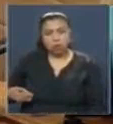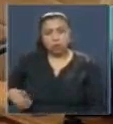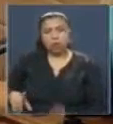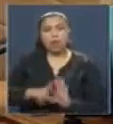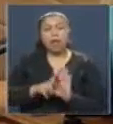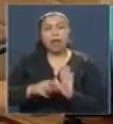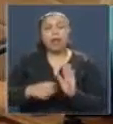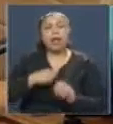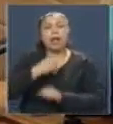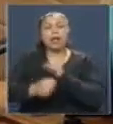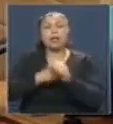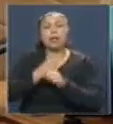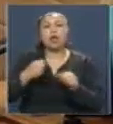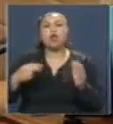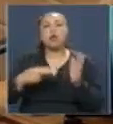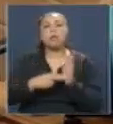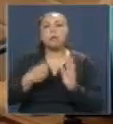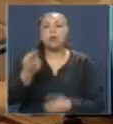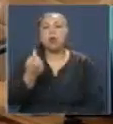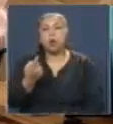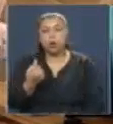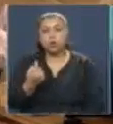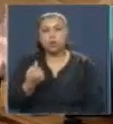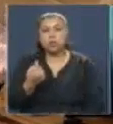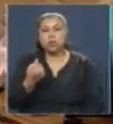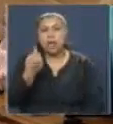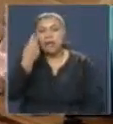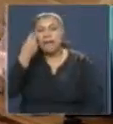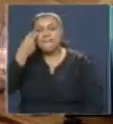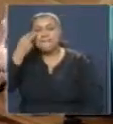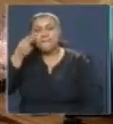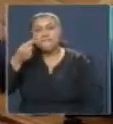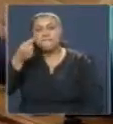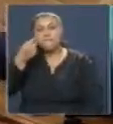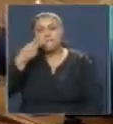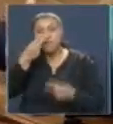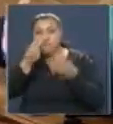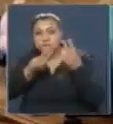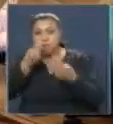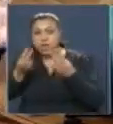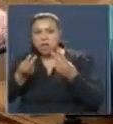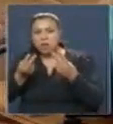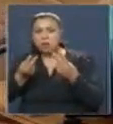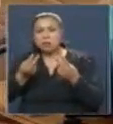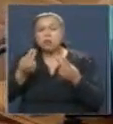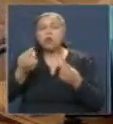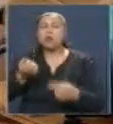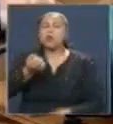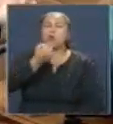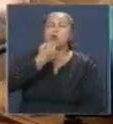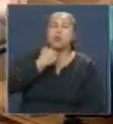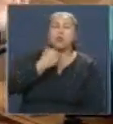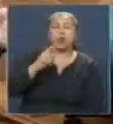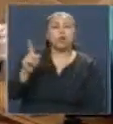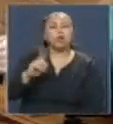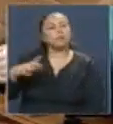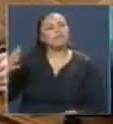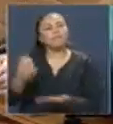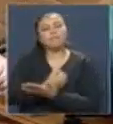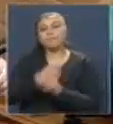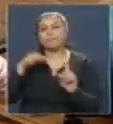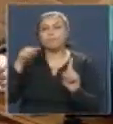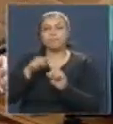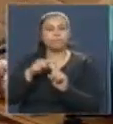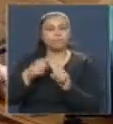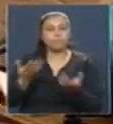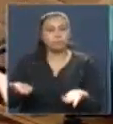año 2011, porque se dieron cuenta que se había cometido un error y no se logró el objetivo, sobre